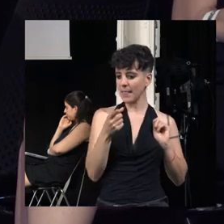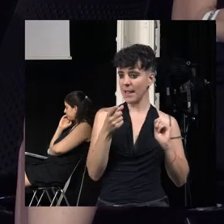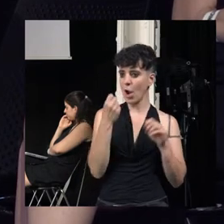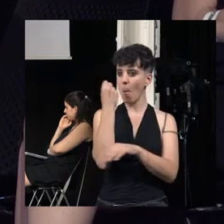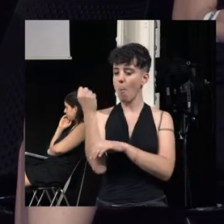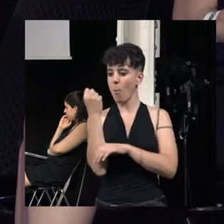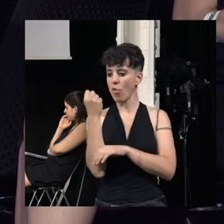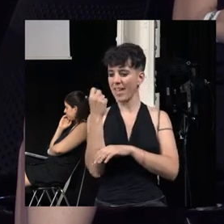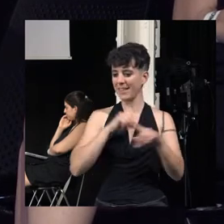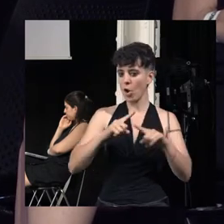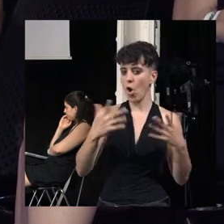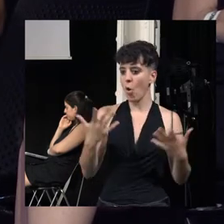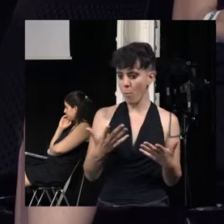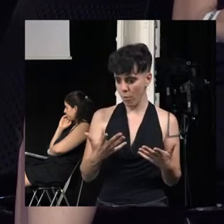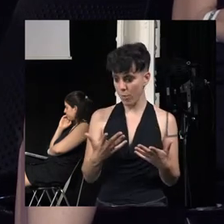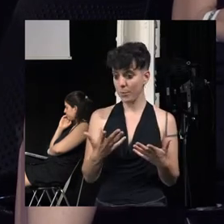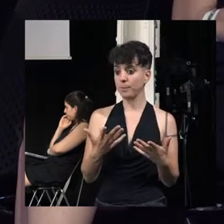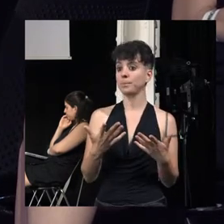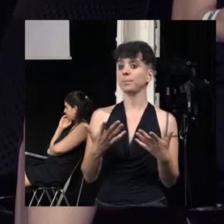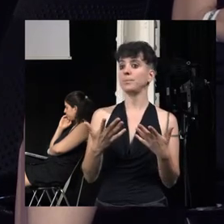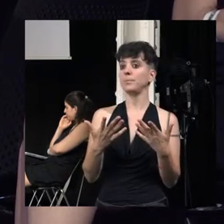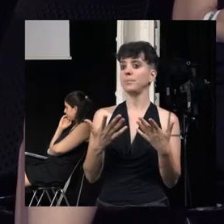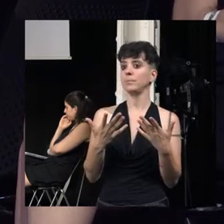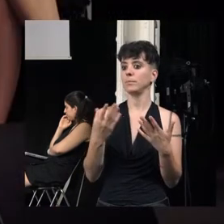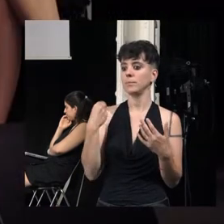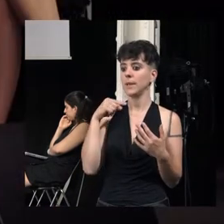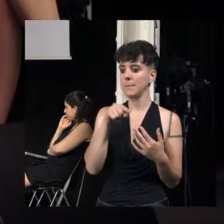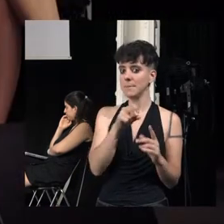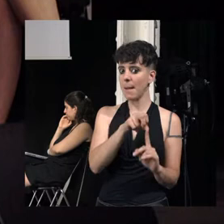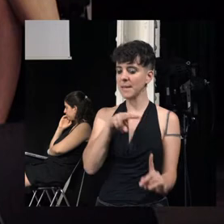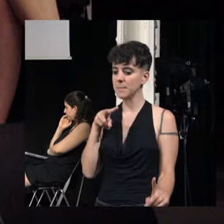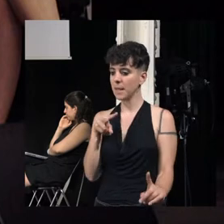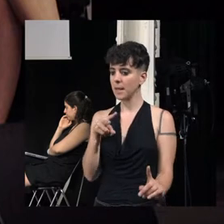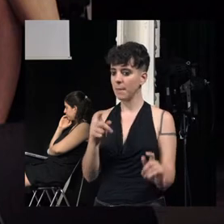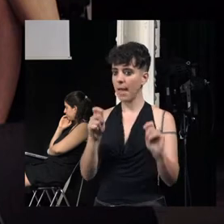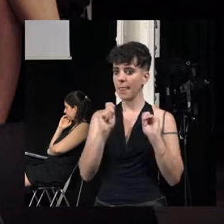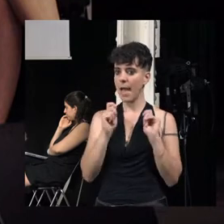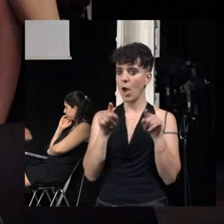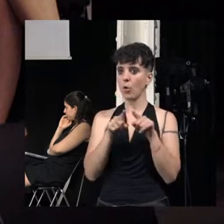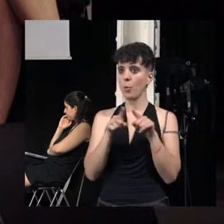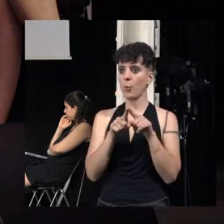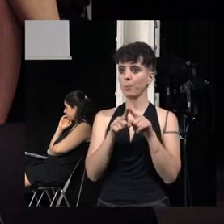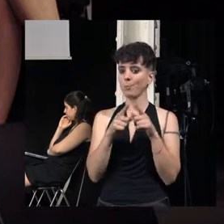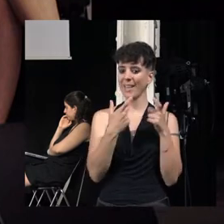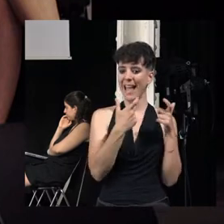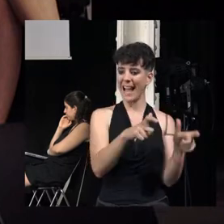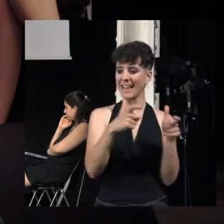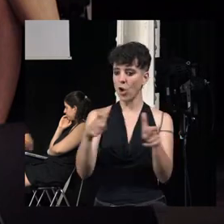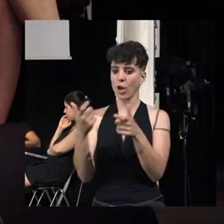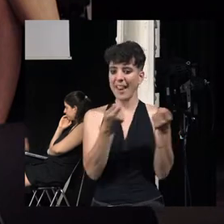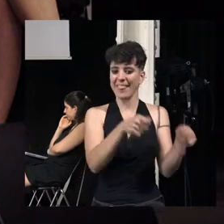poder. Esta aproximación da cuenta de la contingencia inherente de cada cierre categorial. Es decir, cada cierre